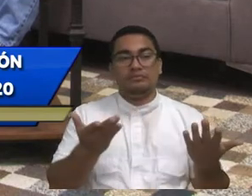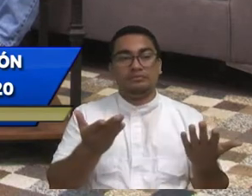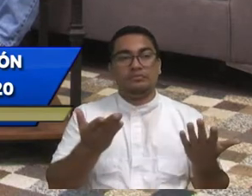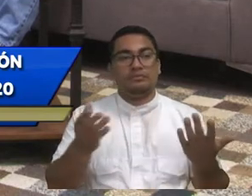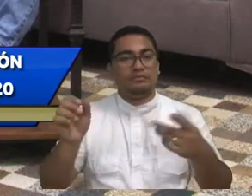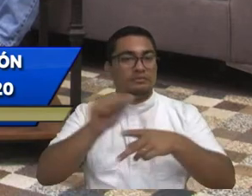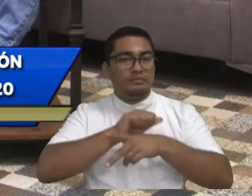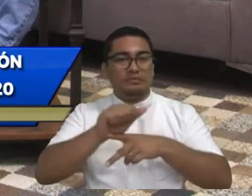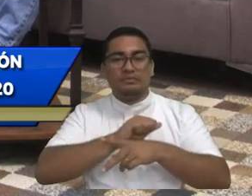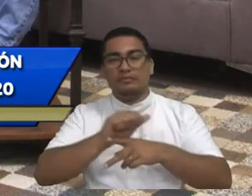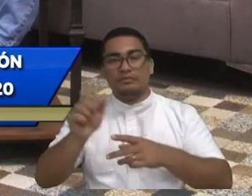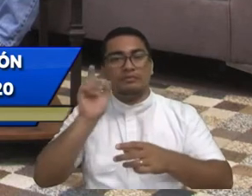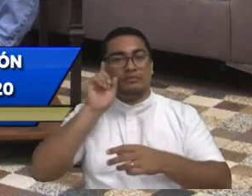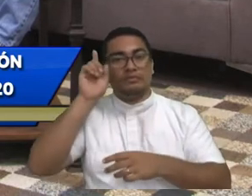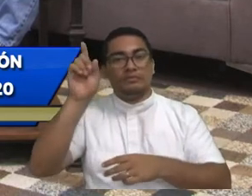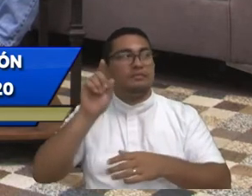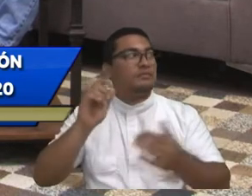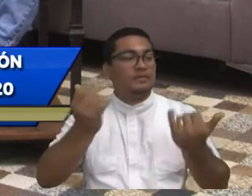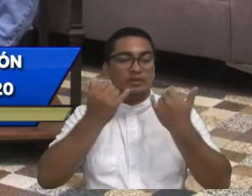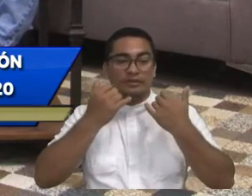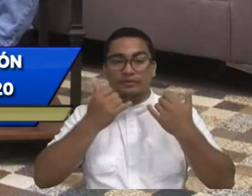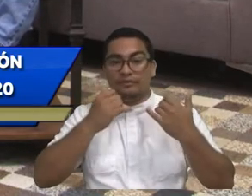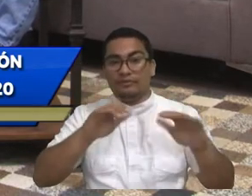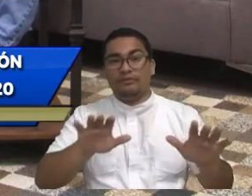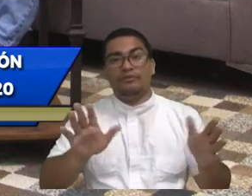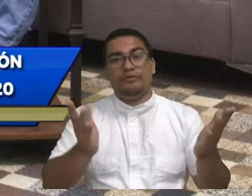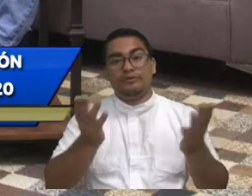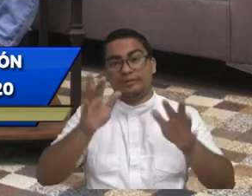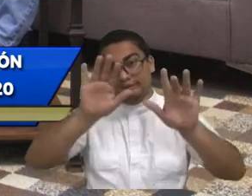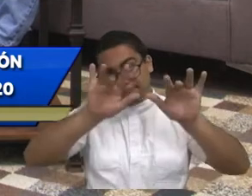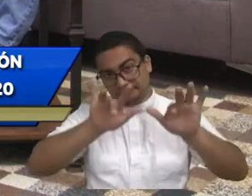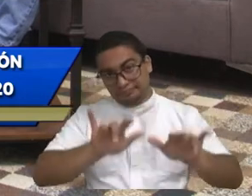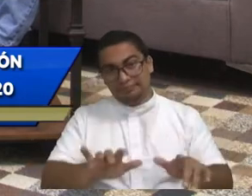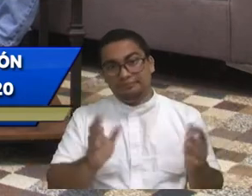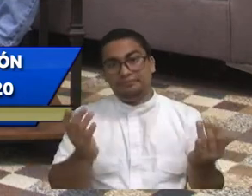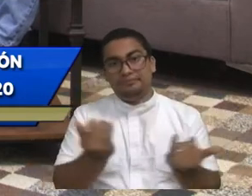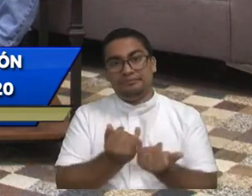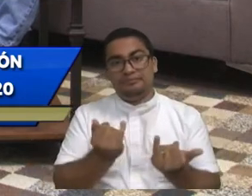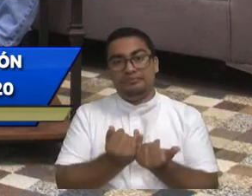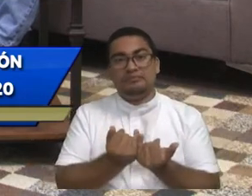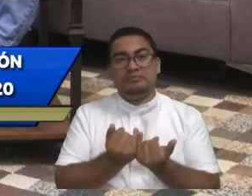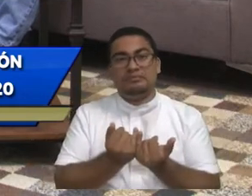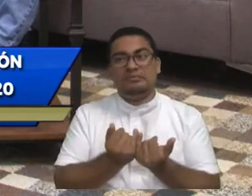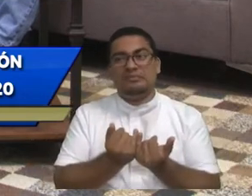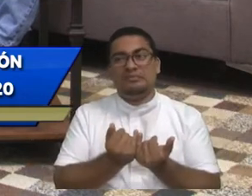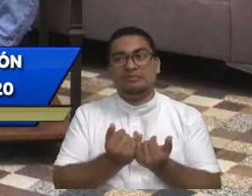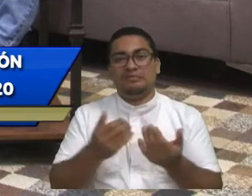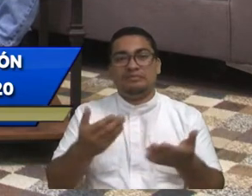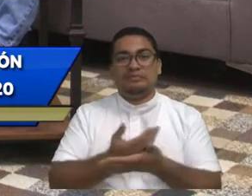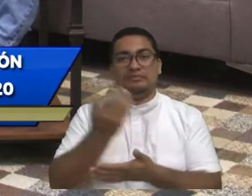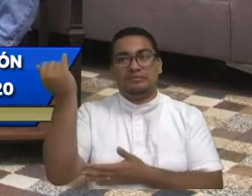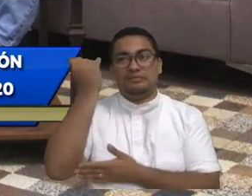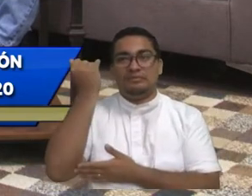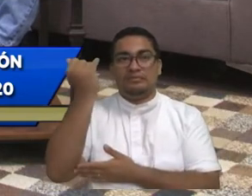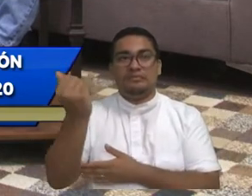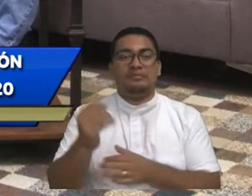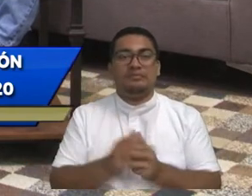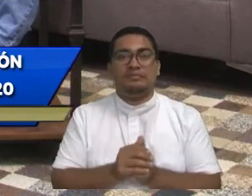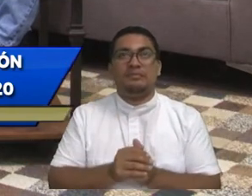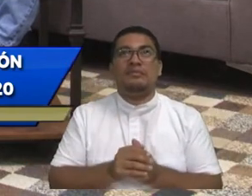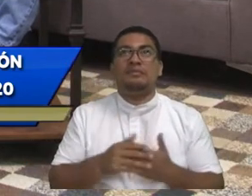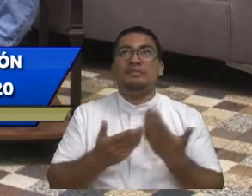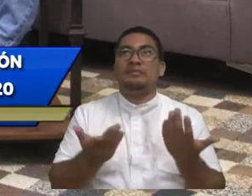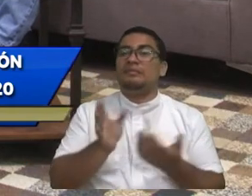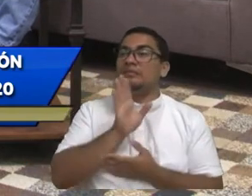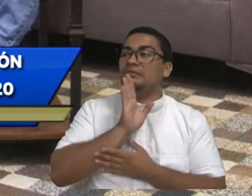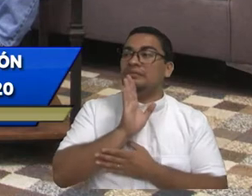aplicaciones verdaderos servicios informáticos ssi entonces vamos hacia esa etapa de incubación de emprendimiento tecnológico estamos